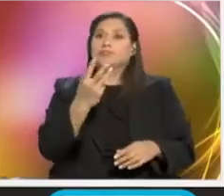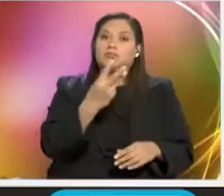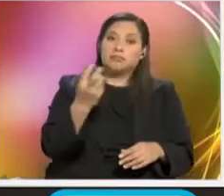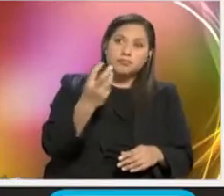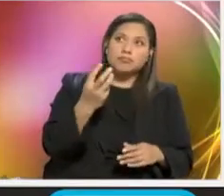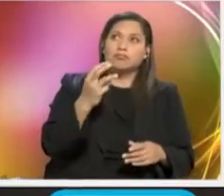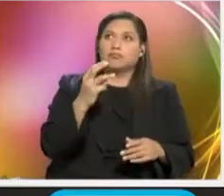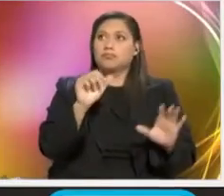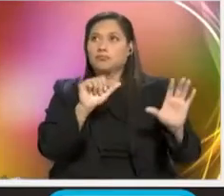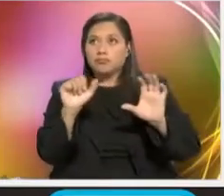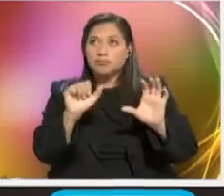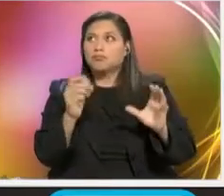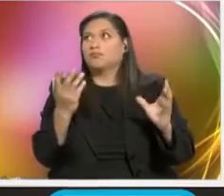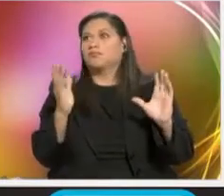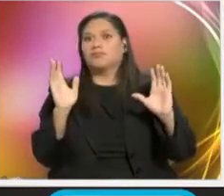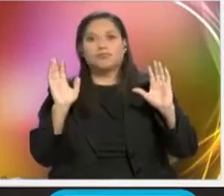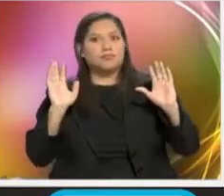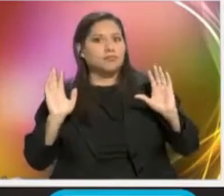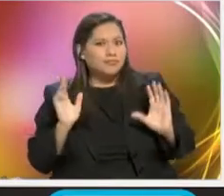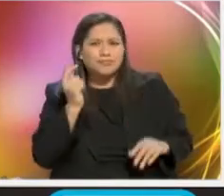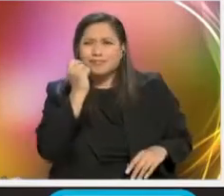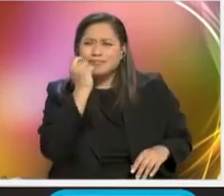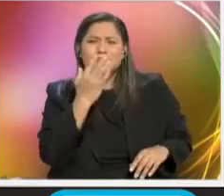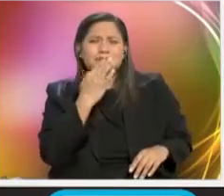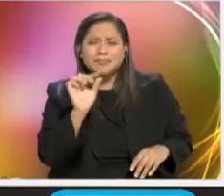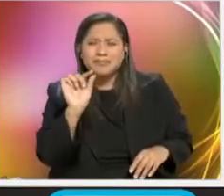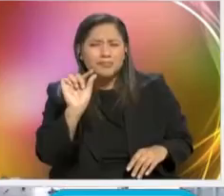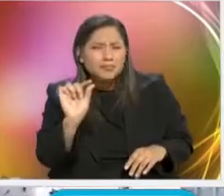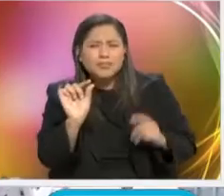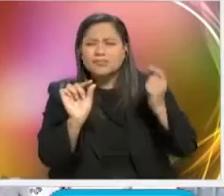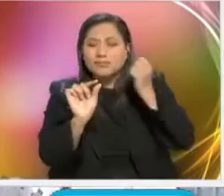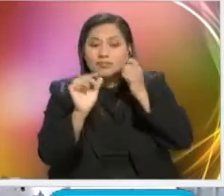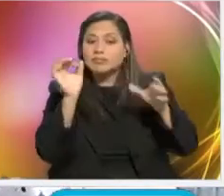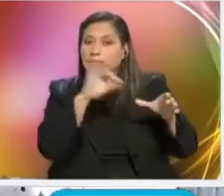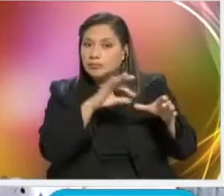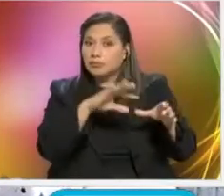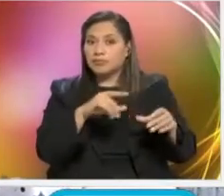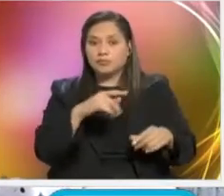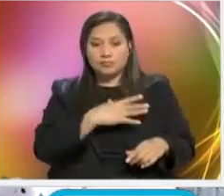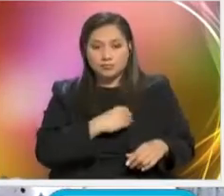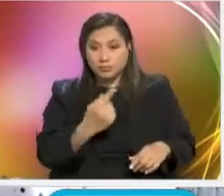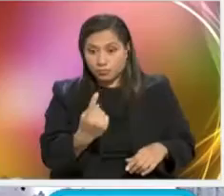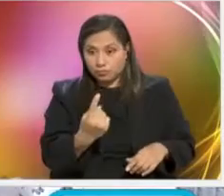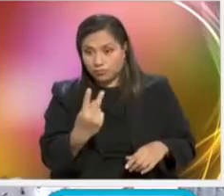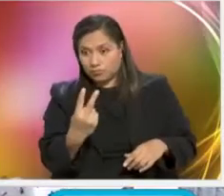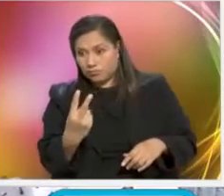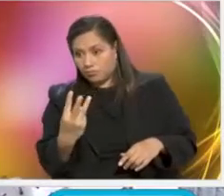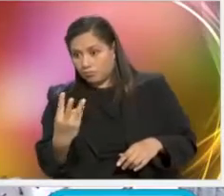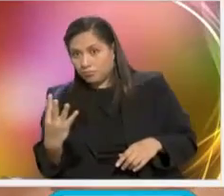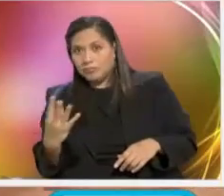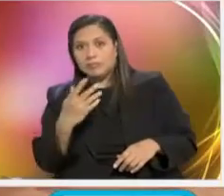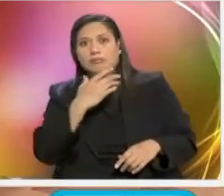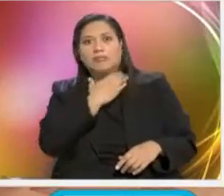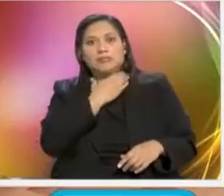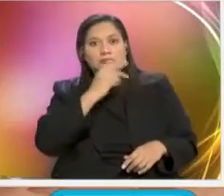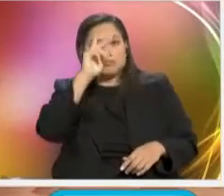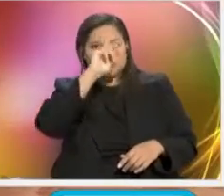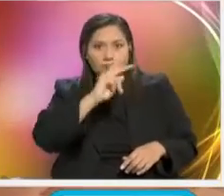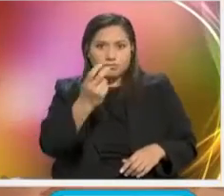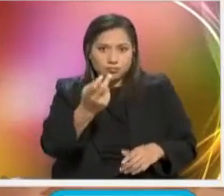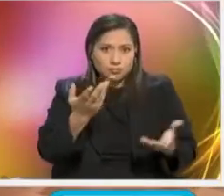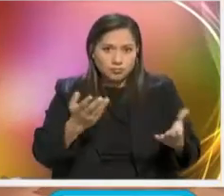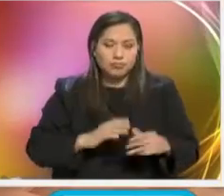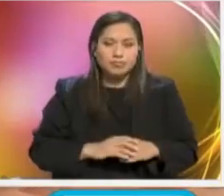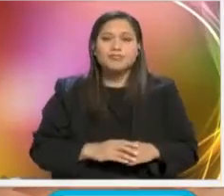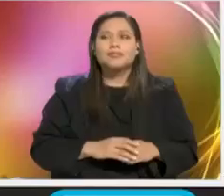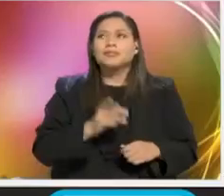300 pesos, 600 pesos, no sé. Por lo que mínimo ustedes- que sea, ¿no? Por Pero ya que mínimo que estés. sea. Y más si tienes más de un hijo, ¿no? Ahí está también el tema, Algo ¿no? interesante